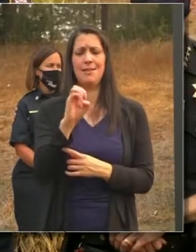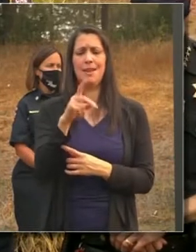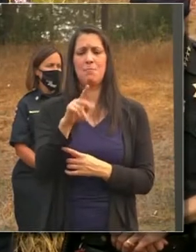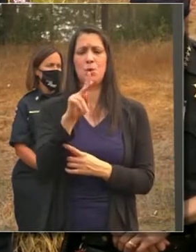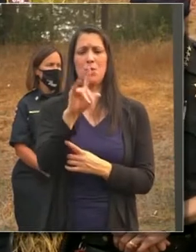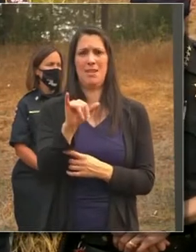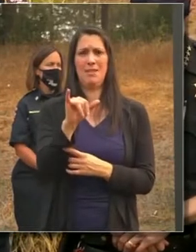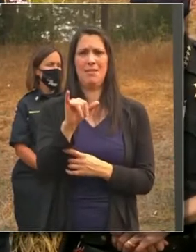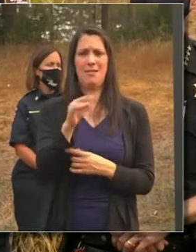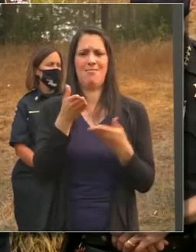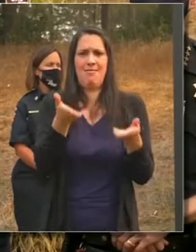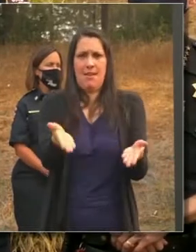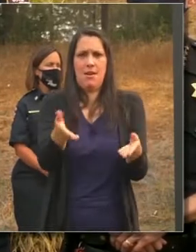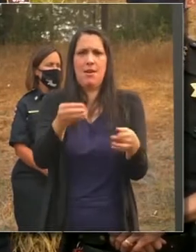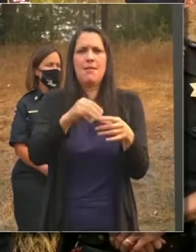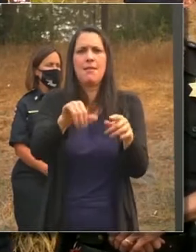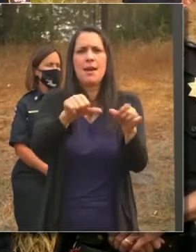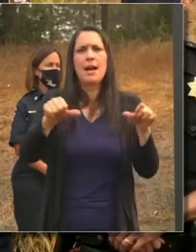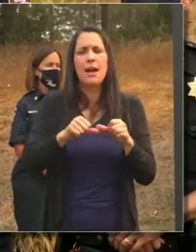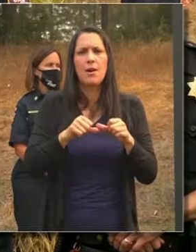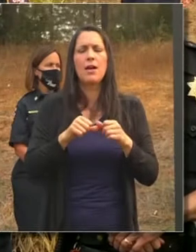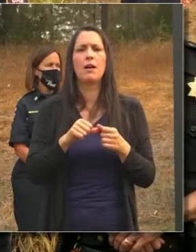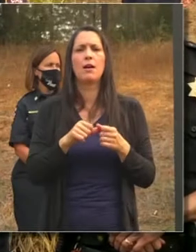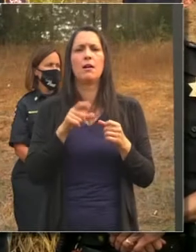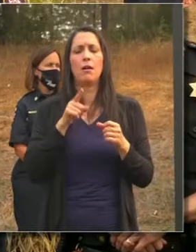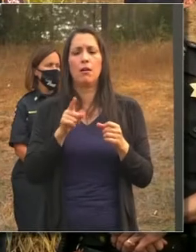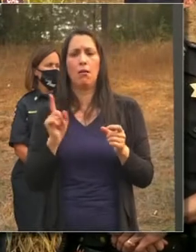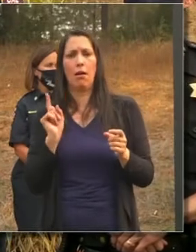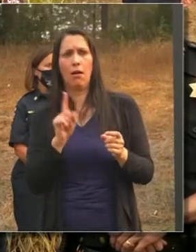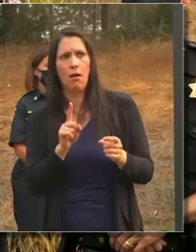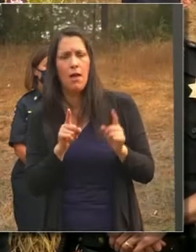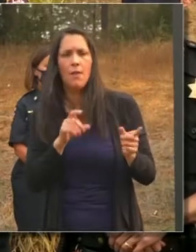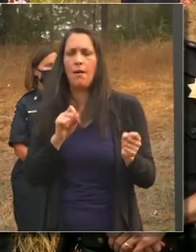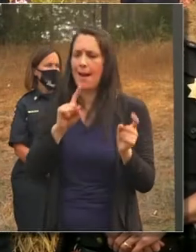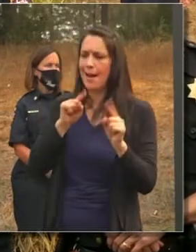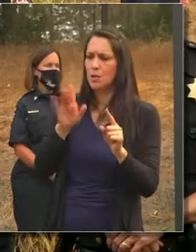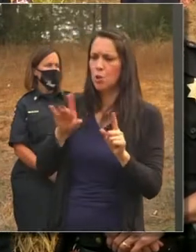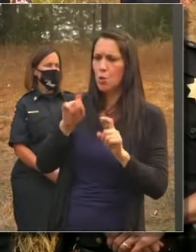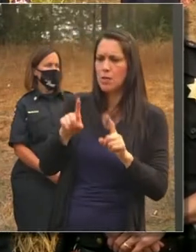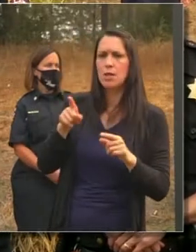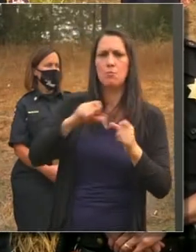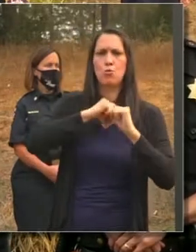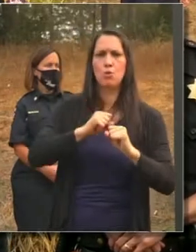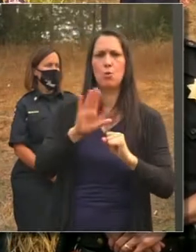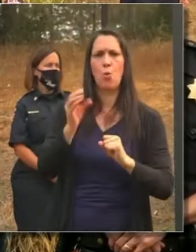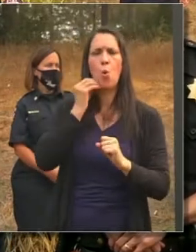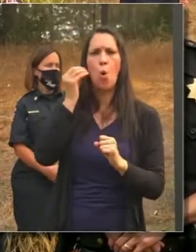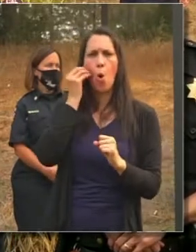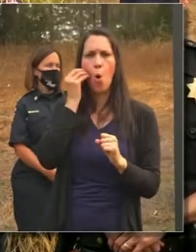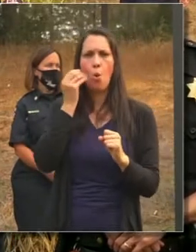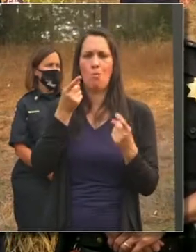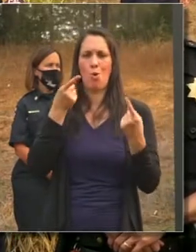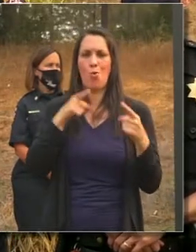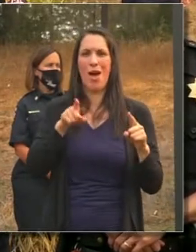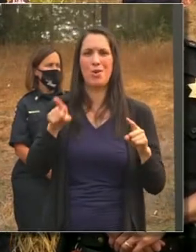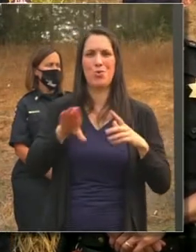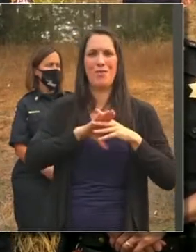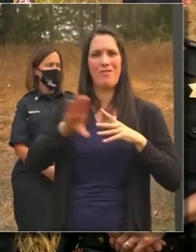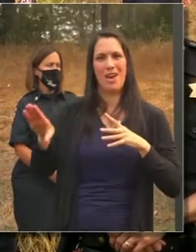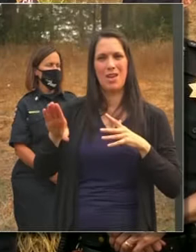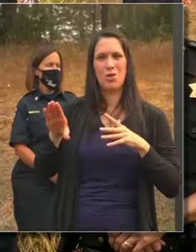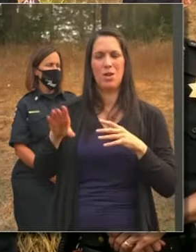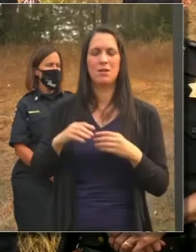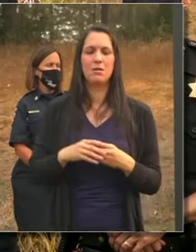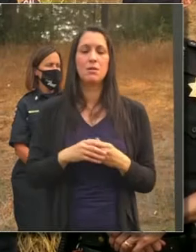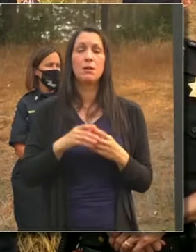patrulla adicionales en las áreas de evacuación están allí para dirigirlos hacia la seguridad responder sus preguntas y proteger su propiedad mientras